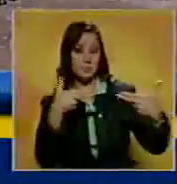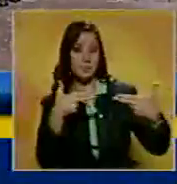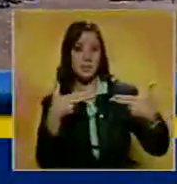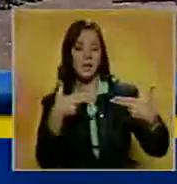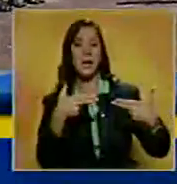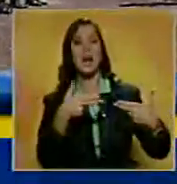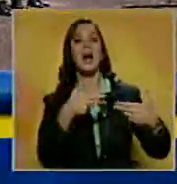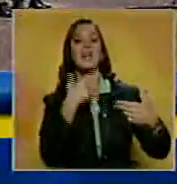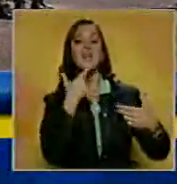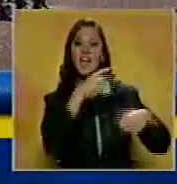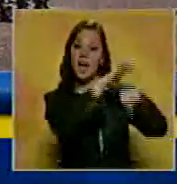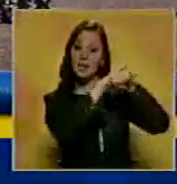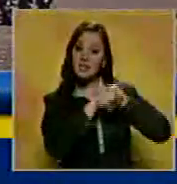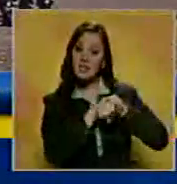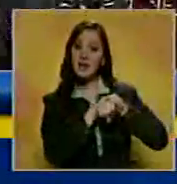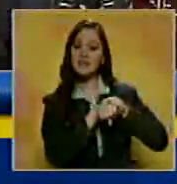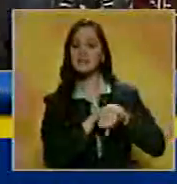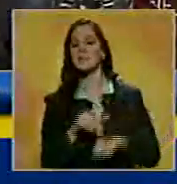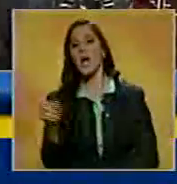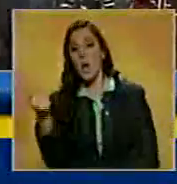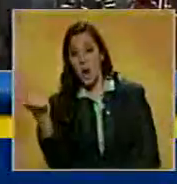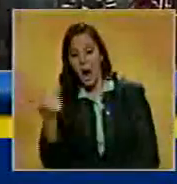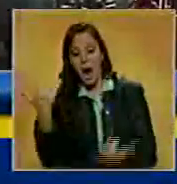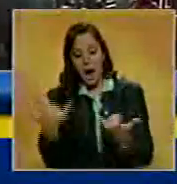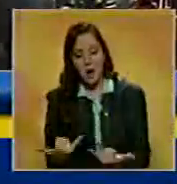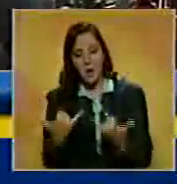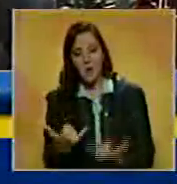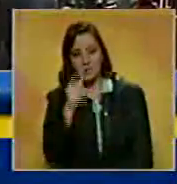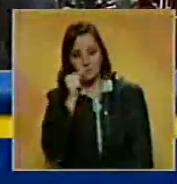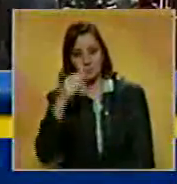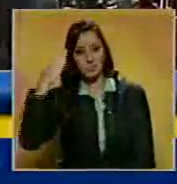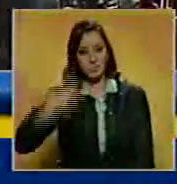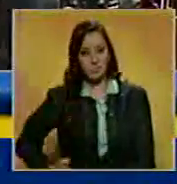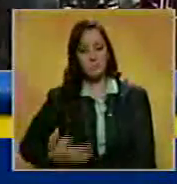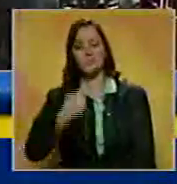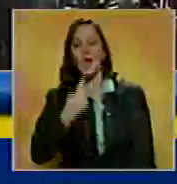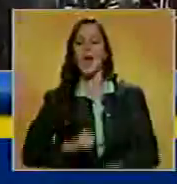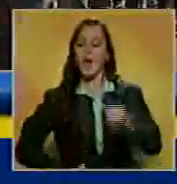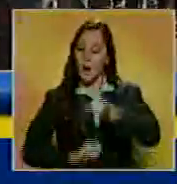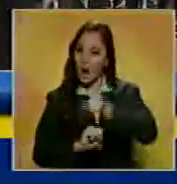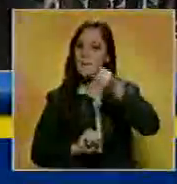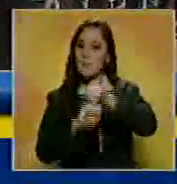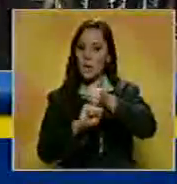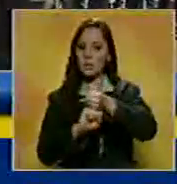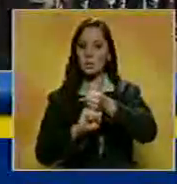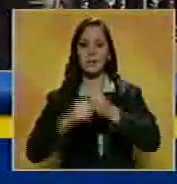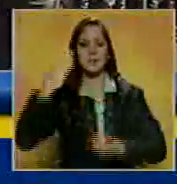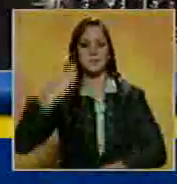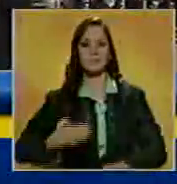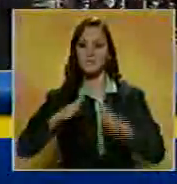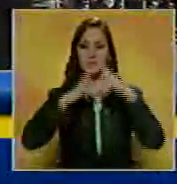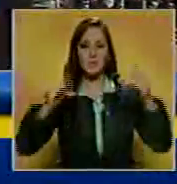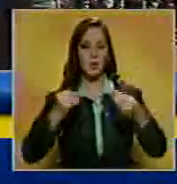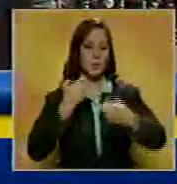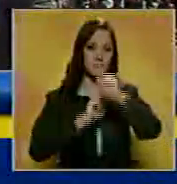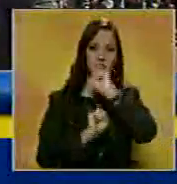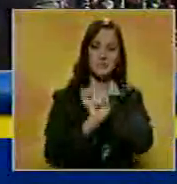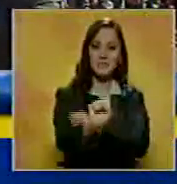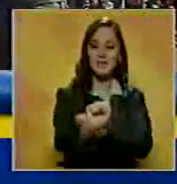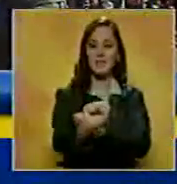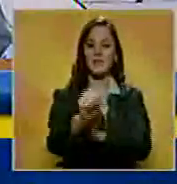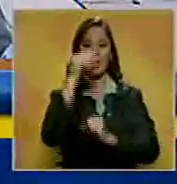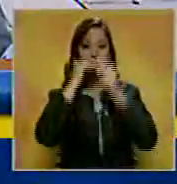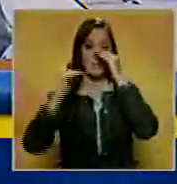Padrino López ratificó la voluntad de la Fuerza Armada Nacional Bolivariana de defender la soberanía sobre el